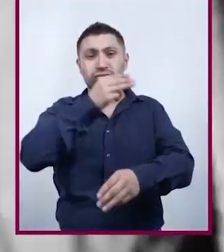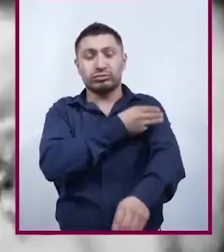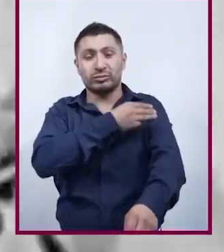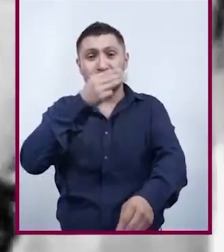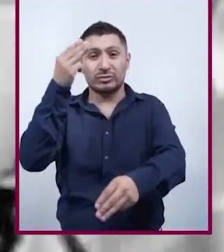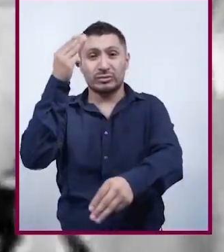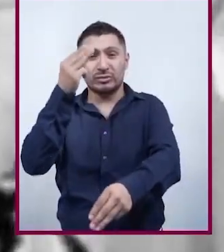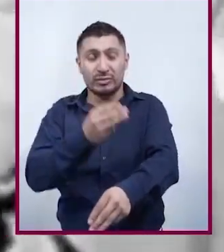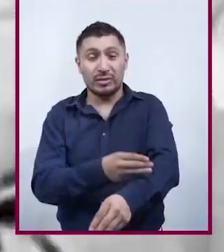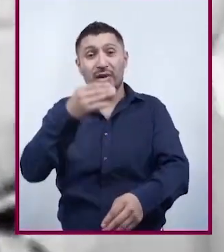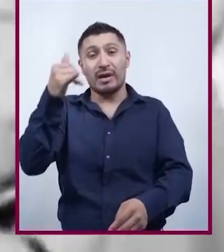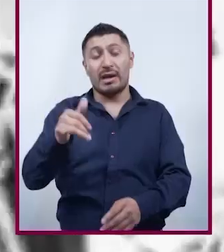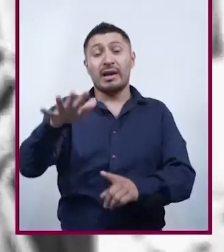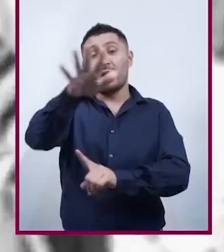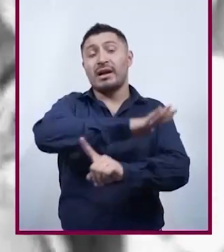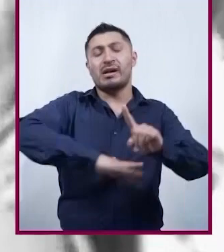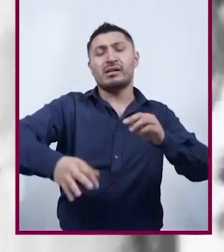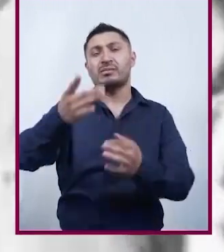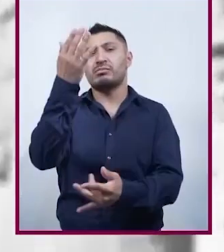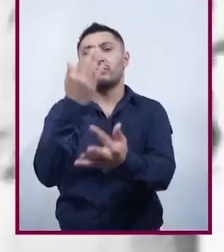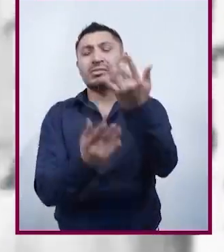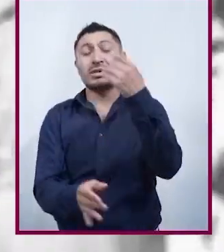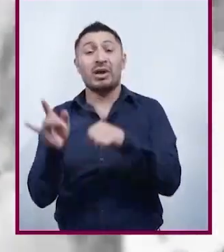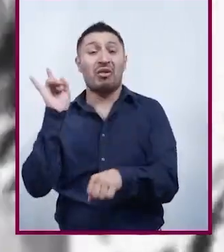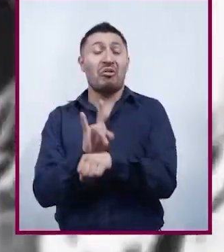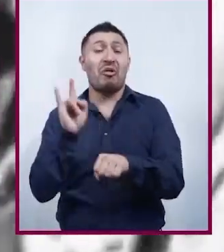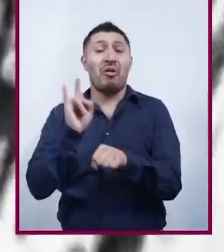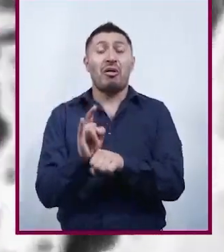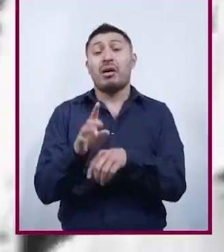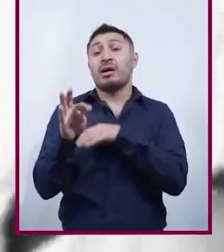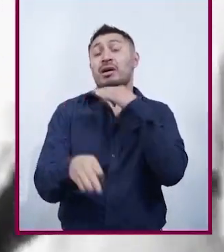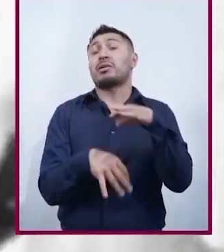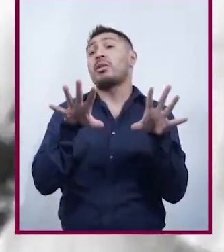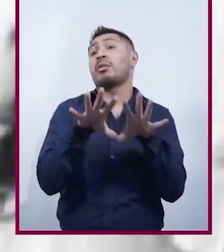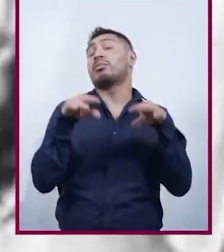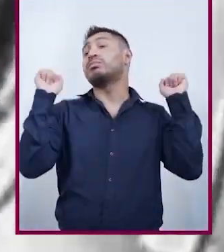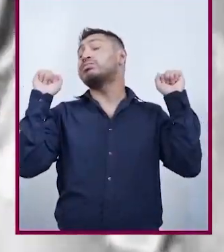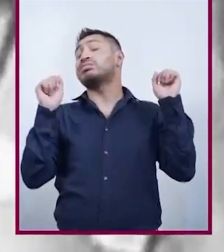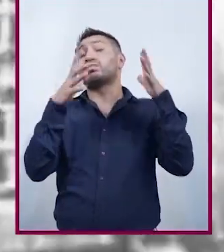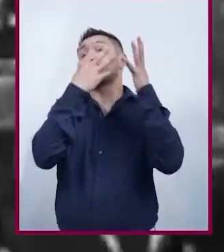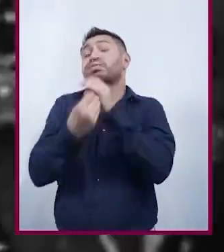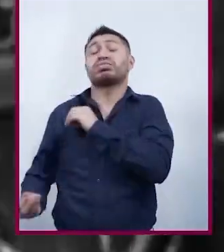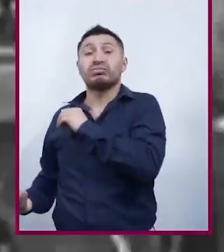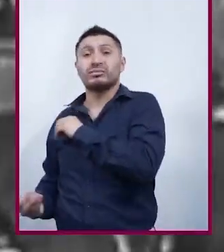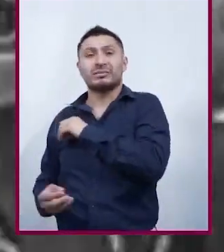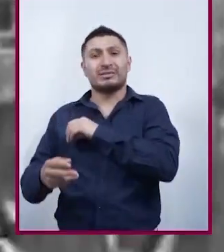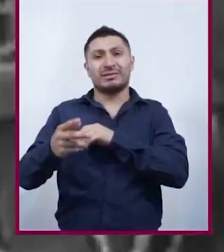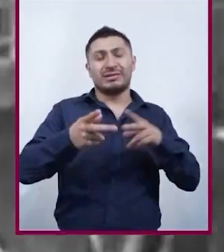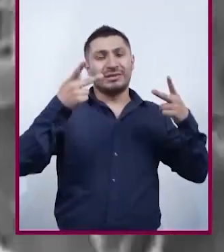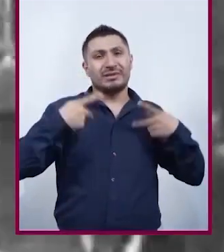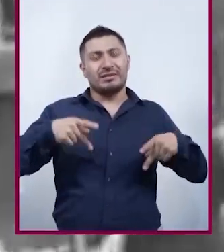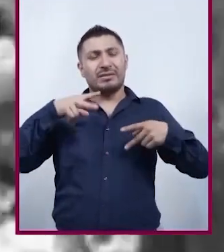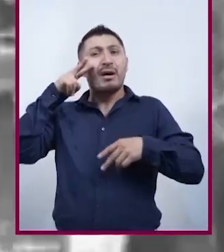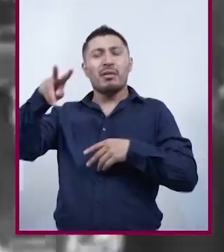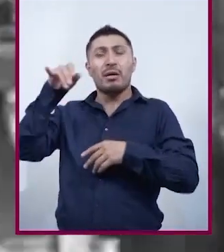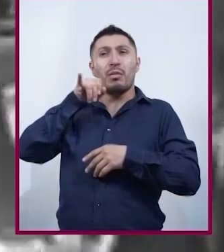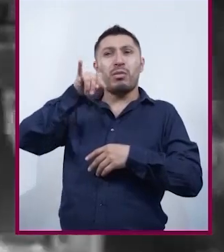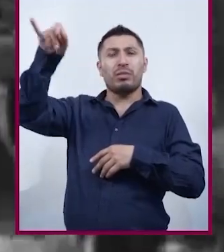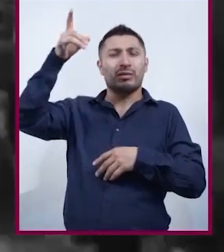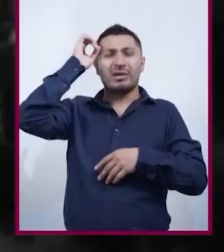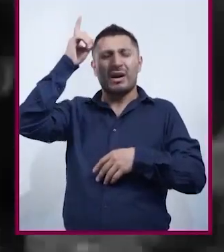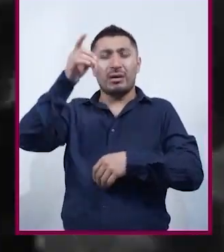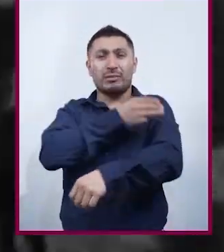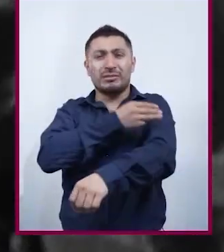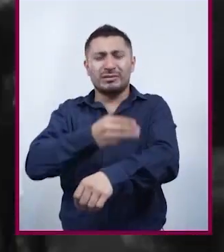los campamentos alrededor de Troya, fingiendo la retirada de su ejército. Los troyanos vieron a lo lejos el caballo de madera